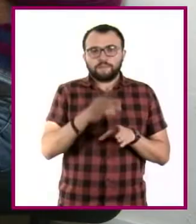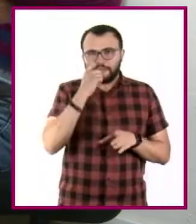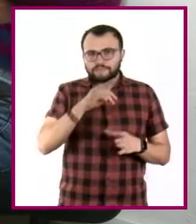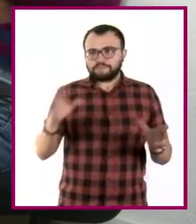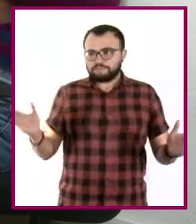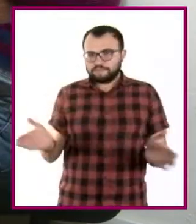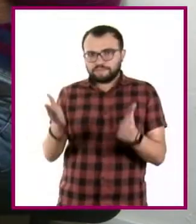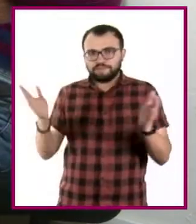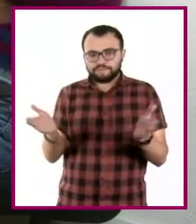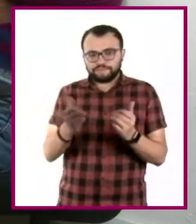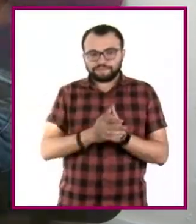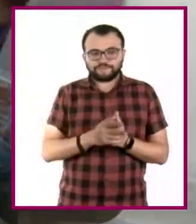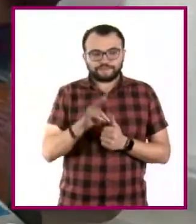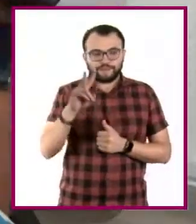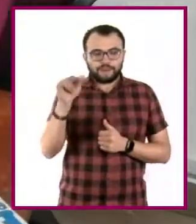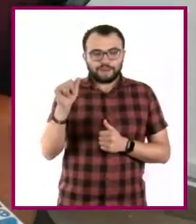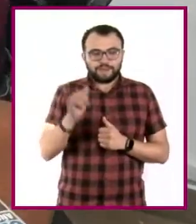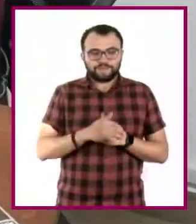animarlos. ¿Sí? Va.